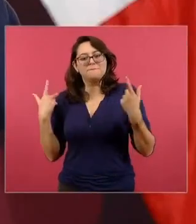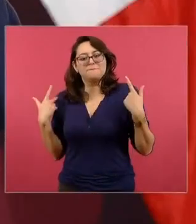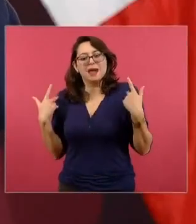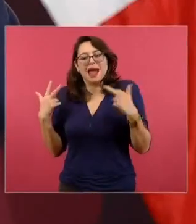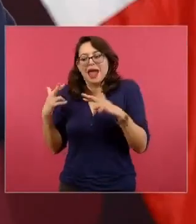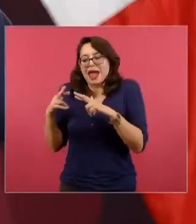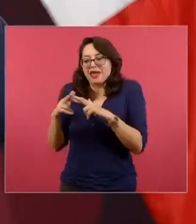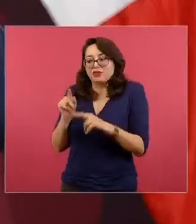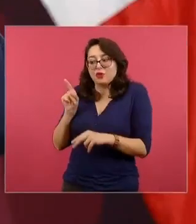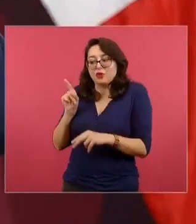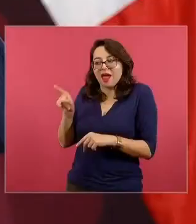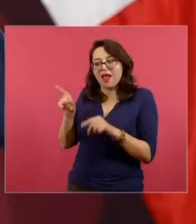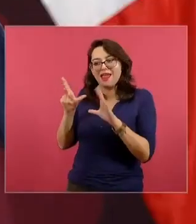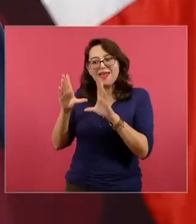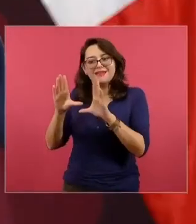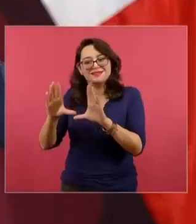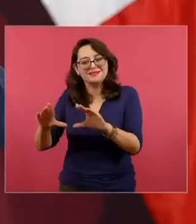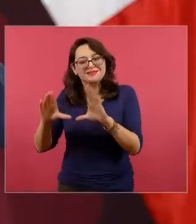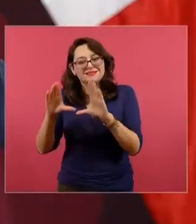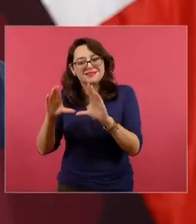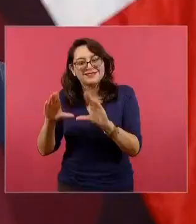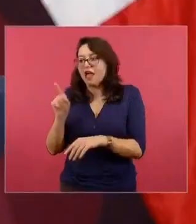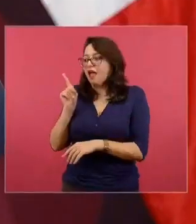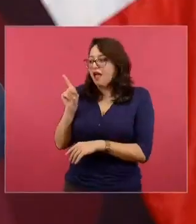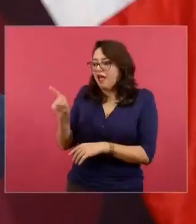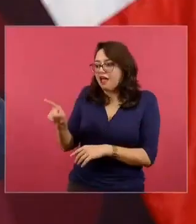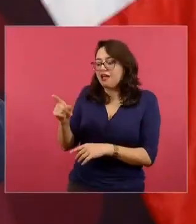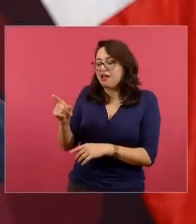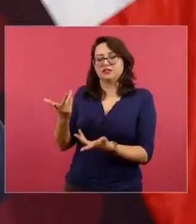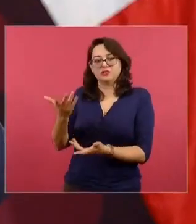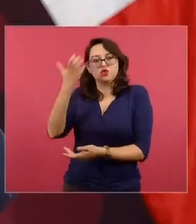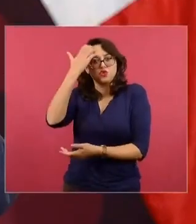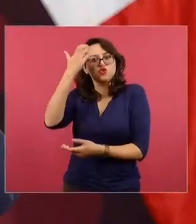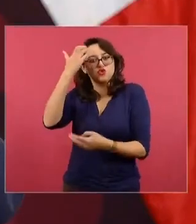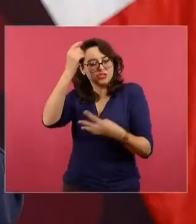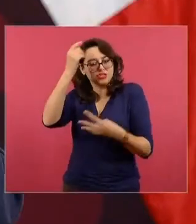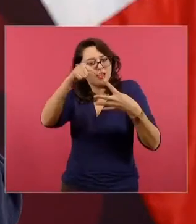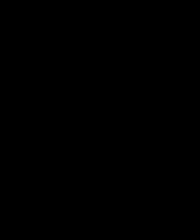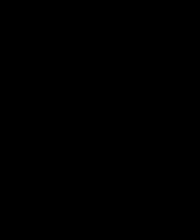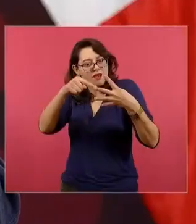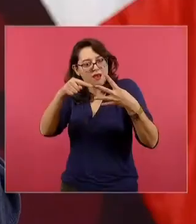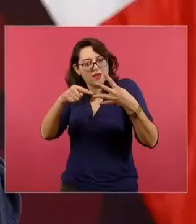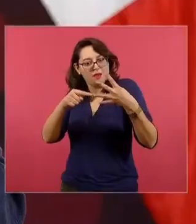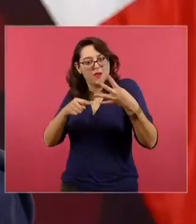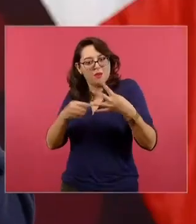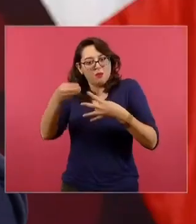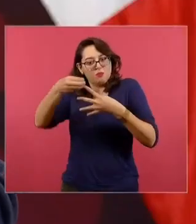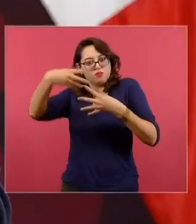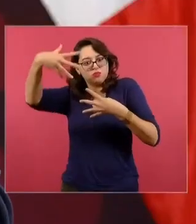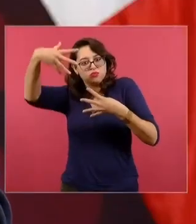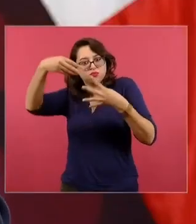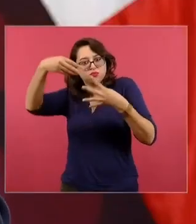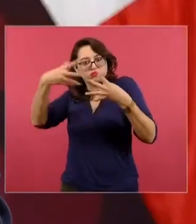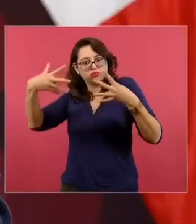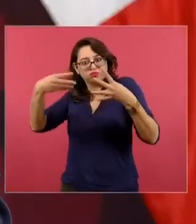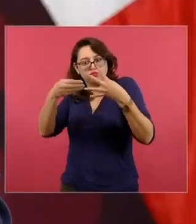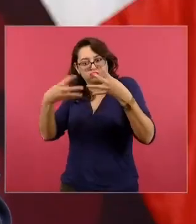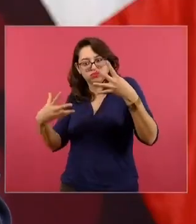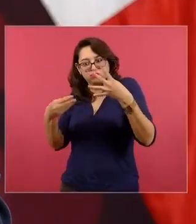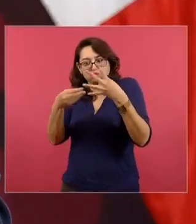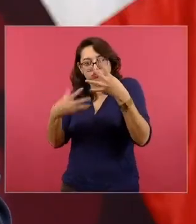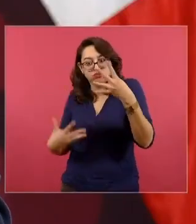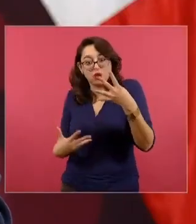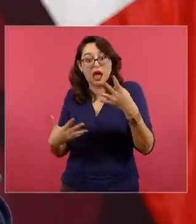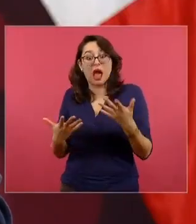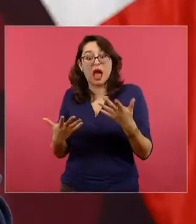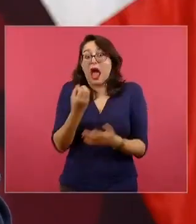de los conocimientos disciplinares que cada campo formativo debe de trabajar, pero no están ordenados,